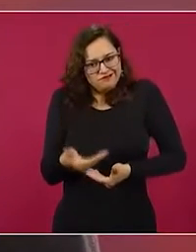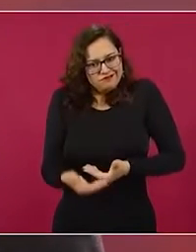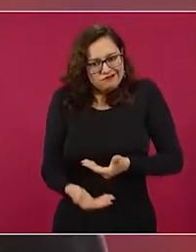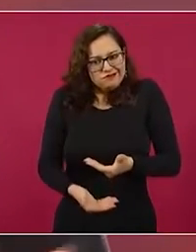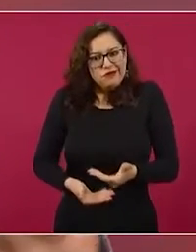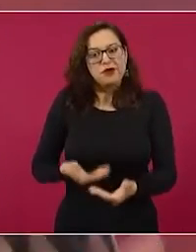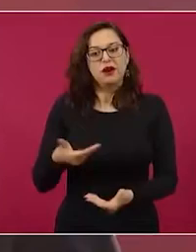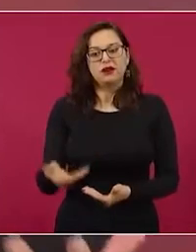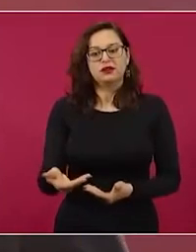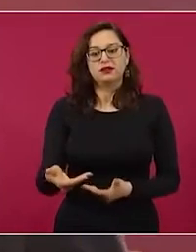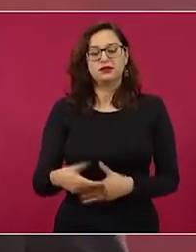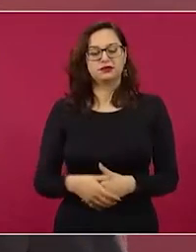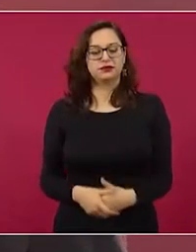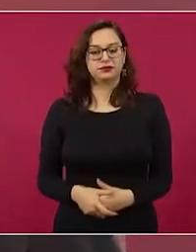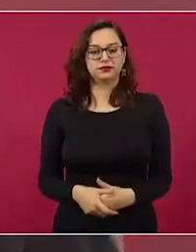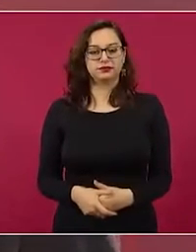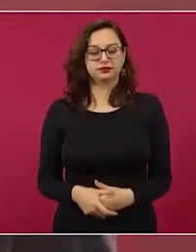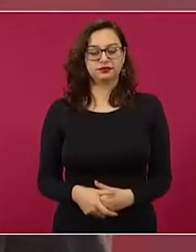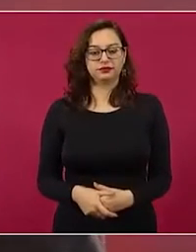Pero